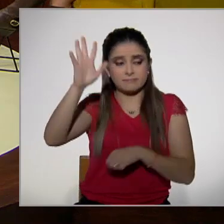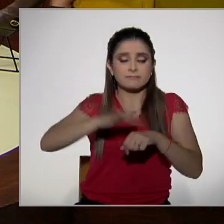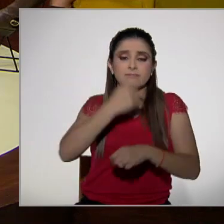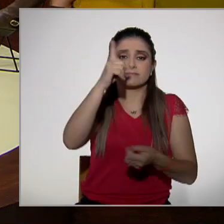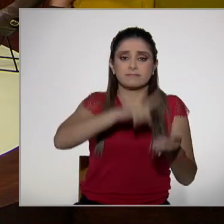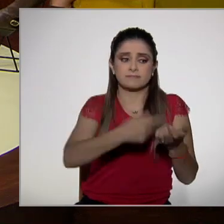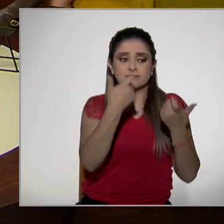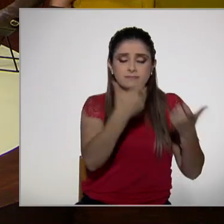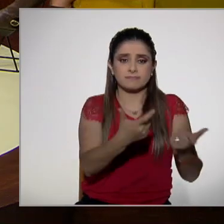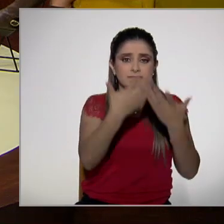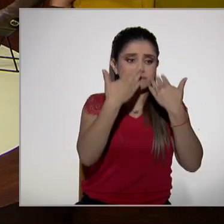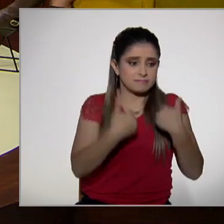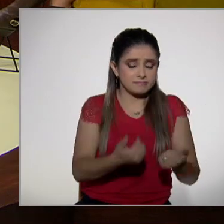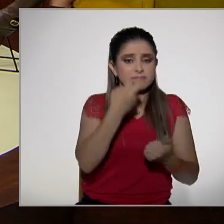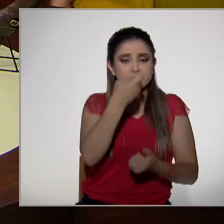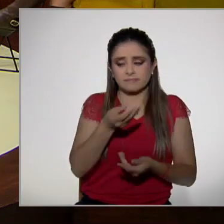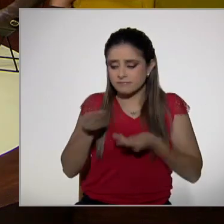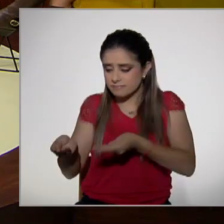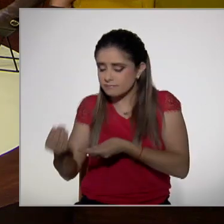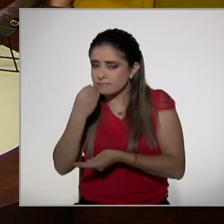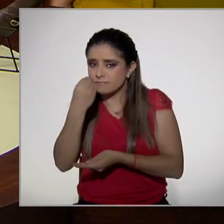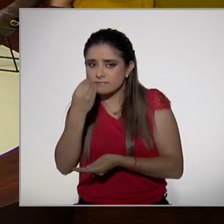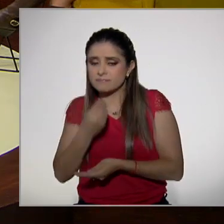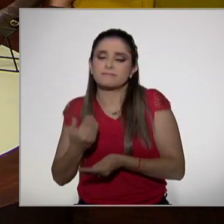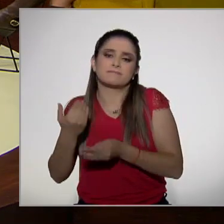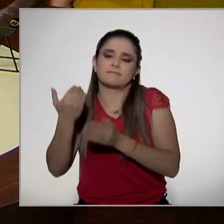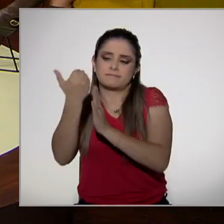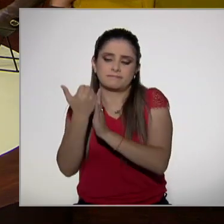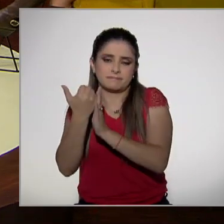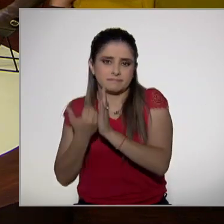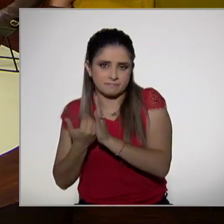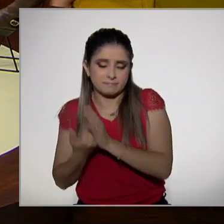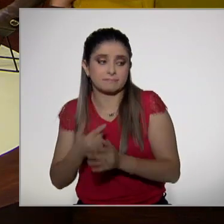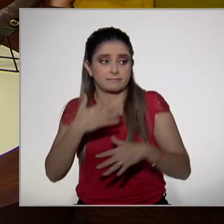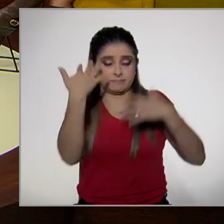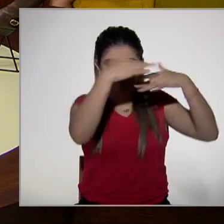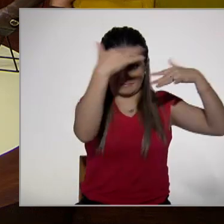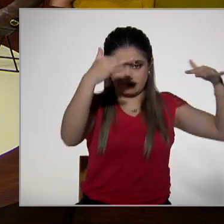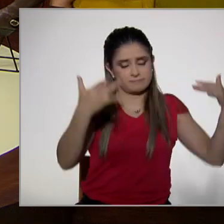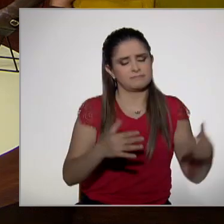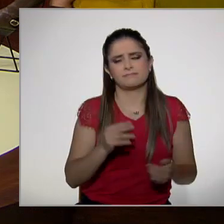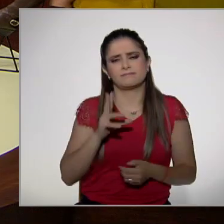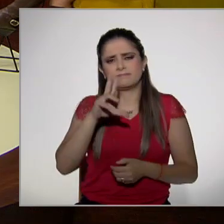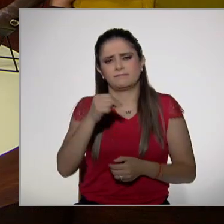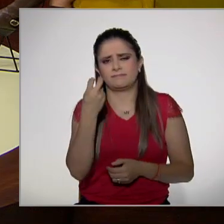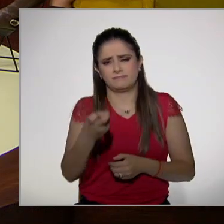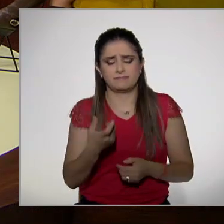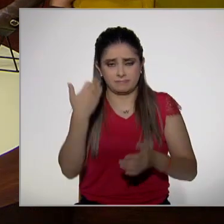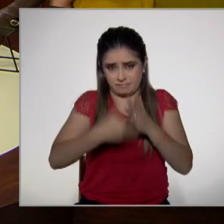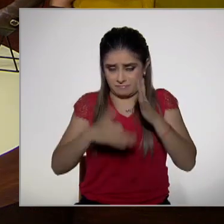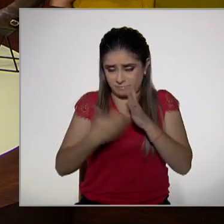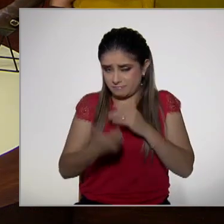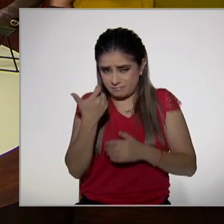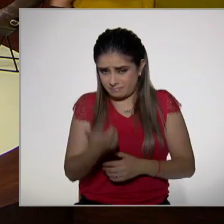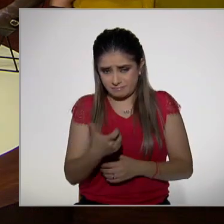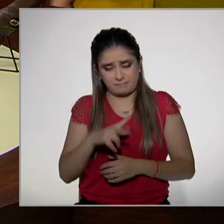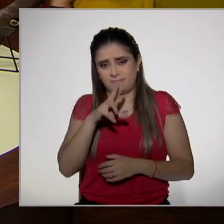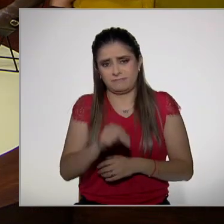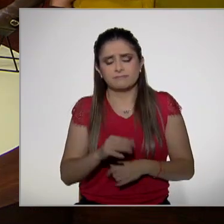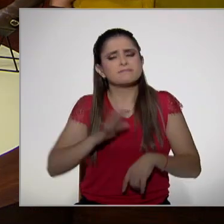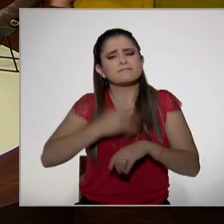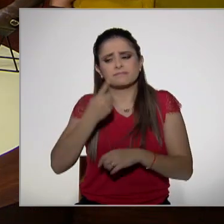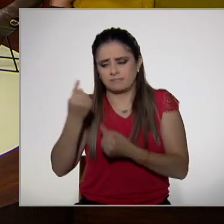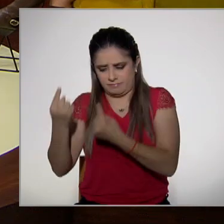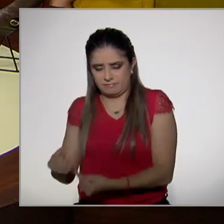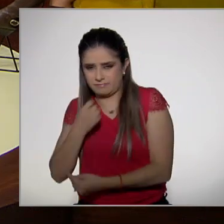económicos escasos y en adultos no es una de las principales causas que es lo que pasa para que un niño si le prestaron gas